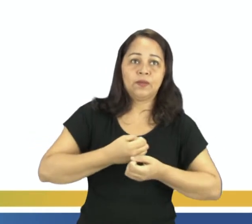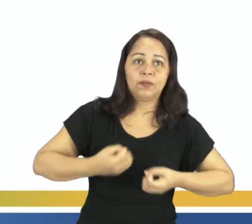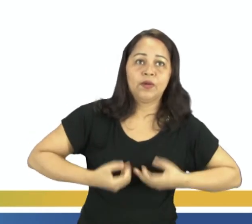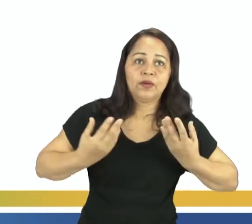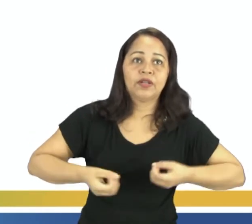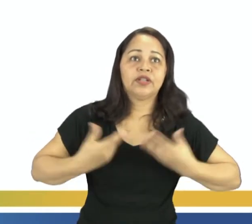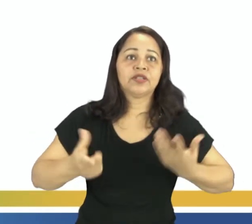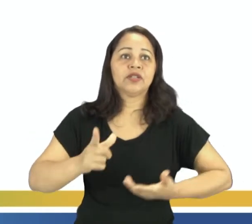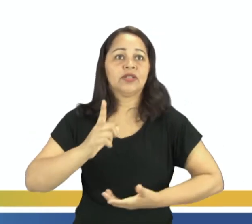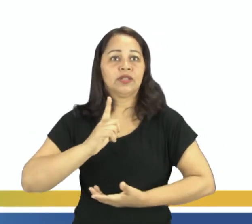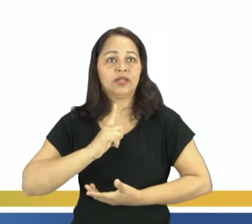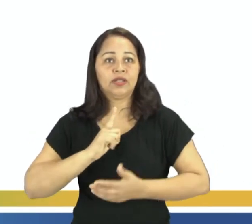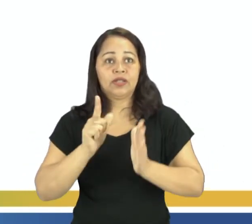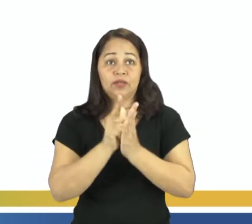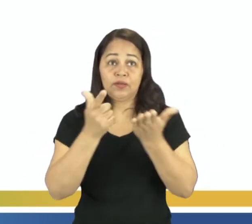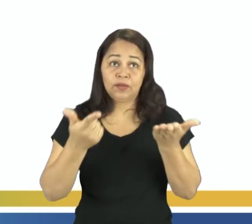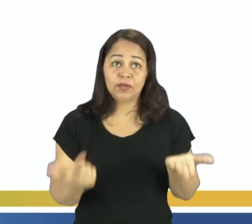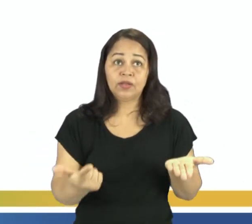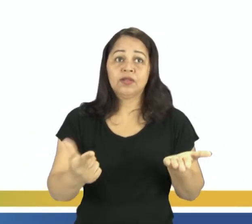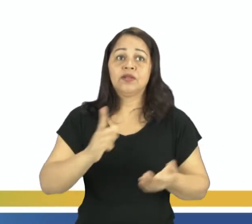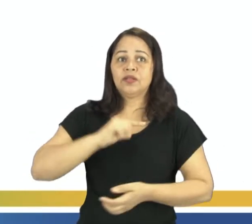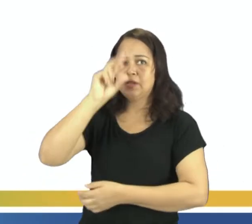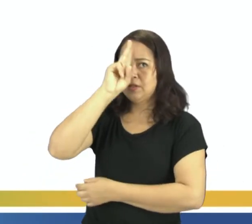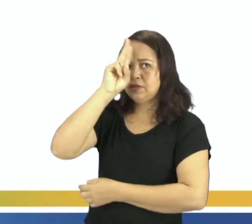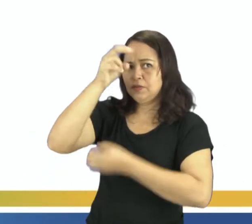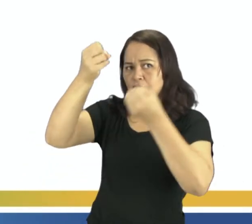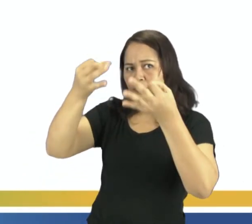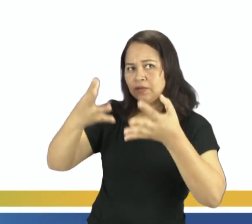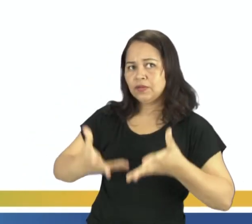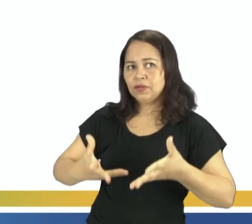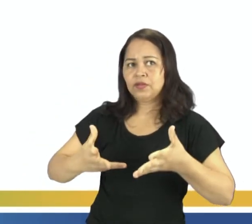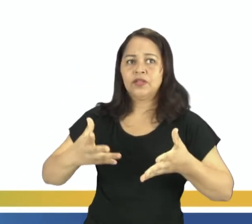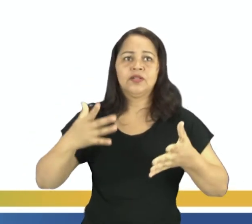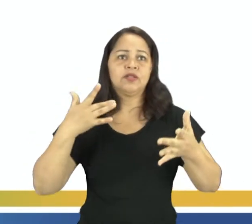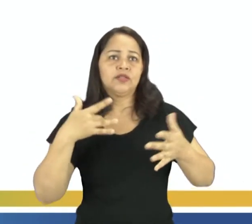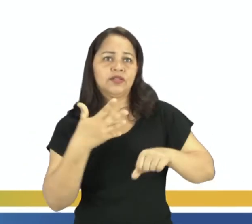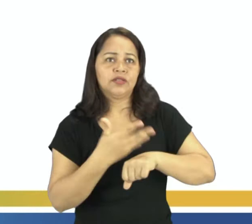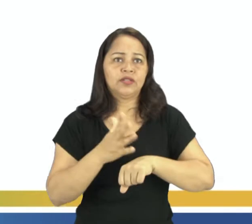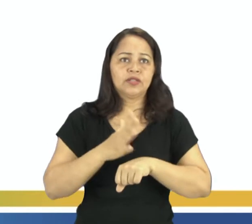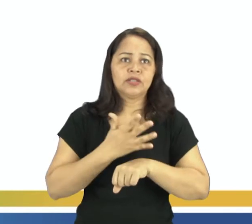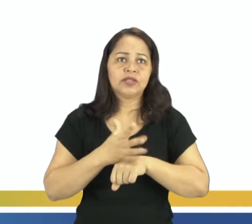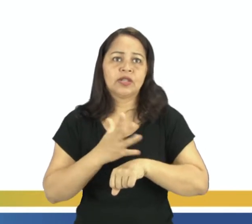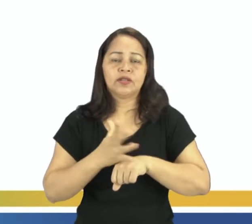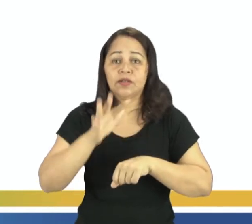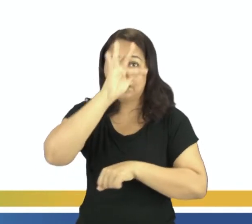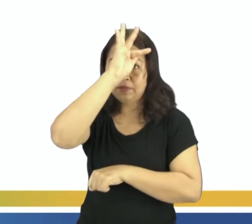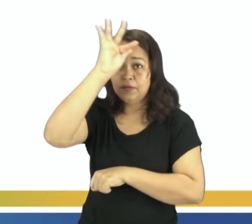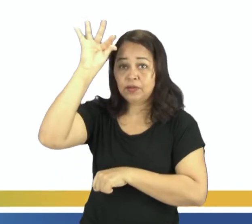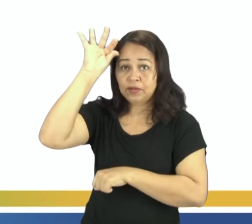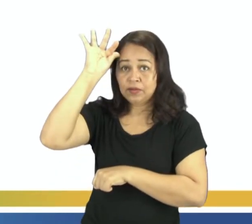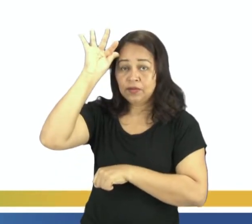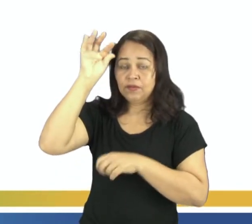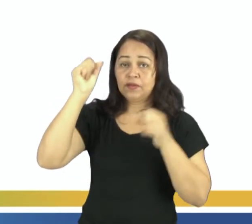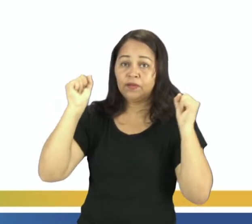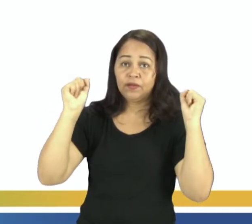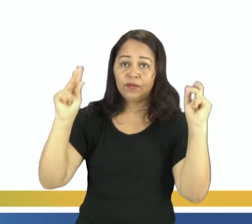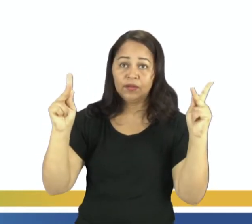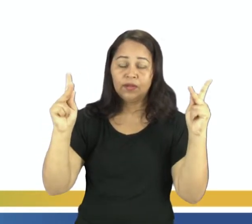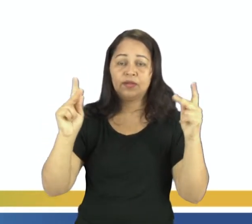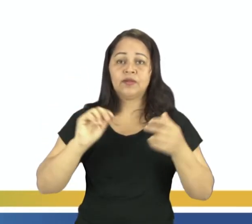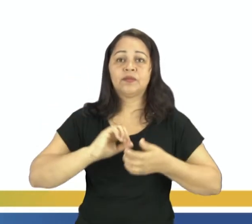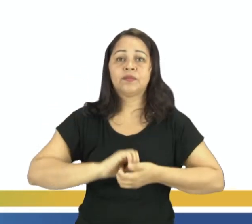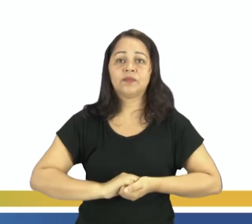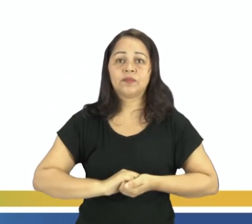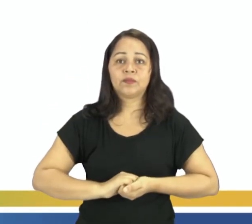crónica poética, periodística, histórica, ensaio e filosófica, ok? Vamos